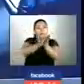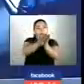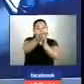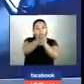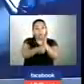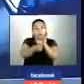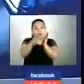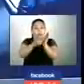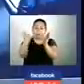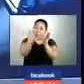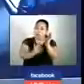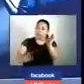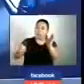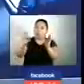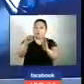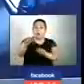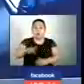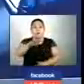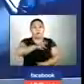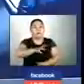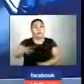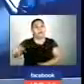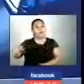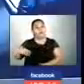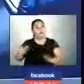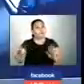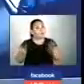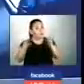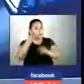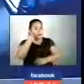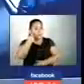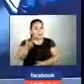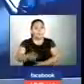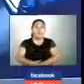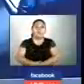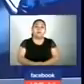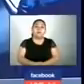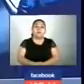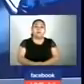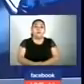número uno en preferencia de las familias salvadoreñas. Veamos la siguiente nota.